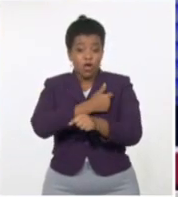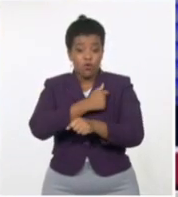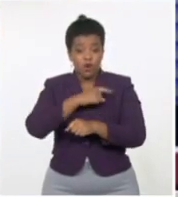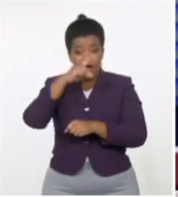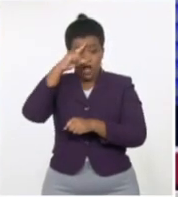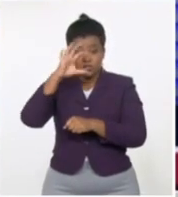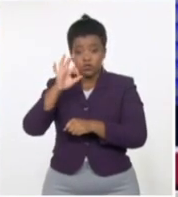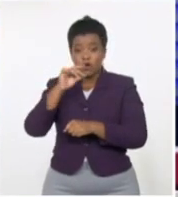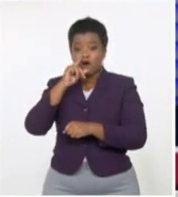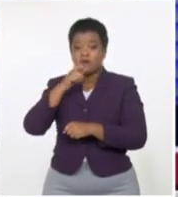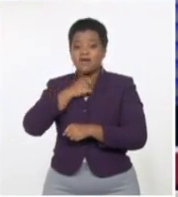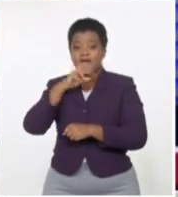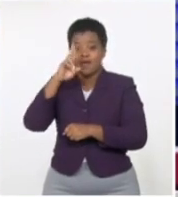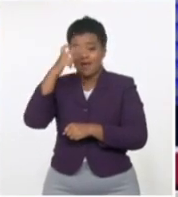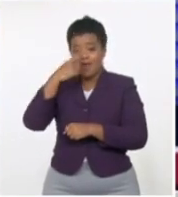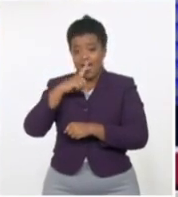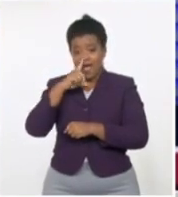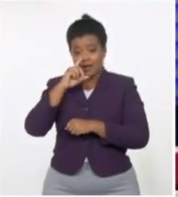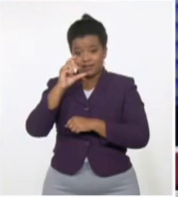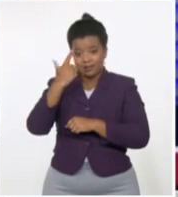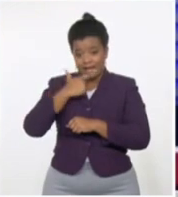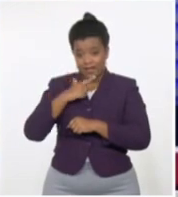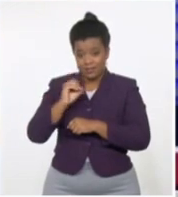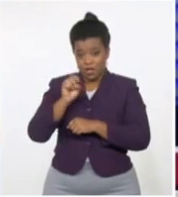Plus. Y bueno,